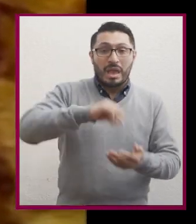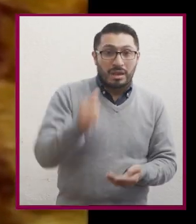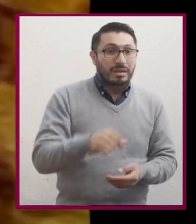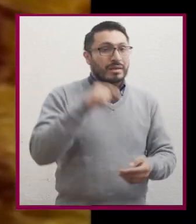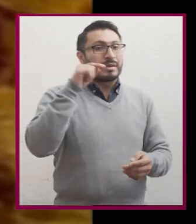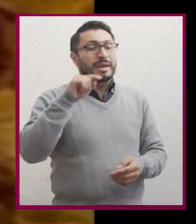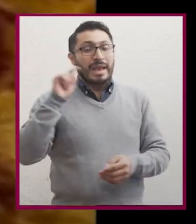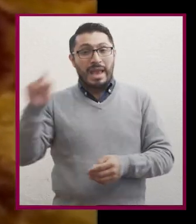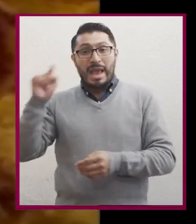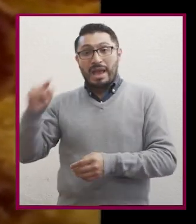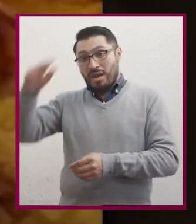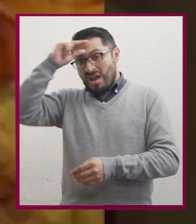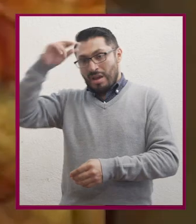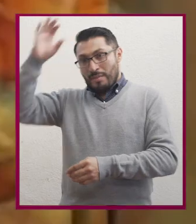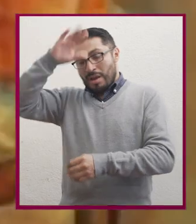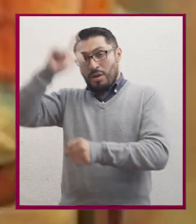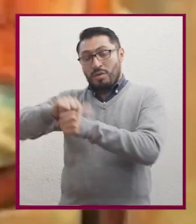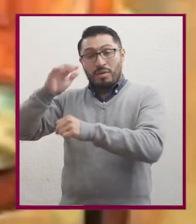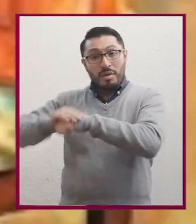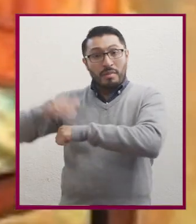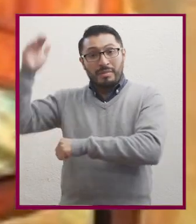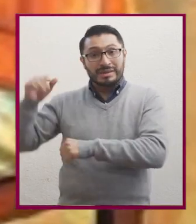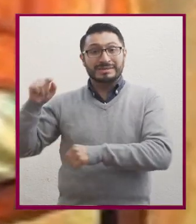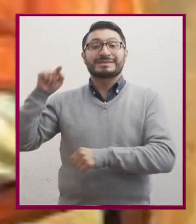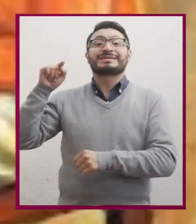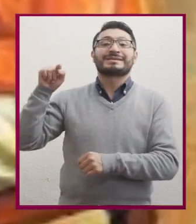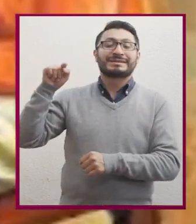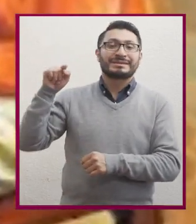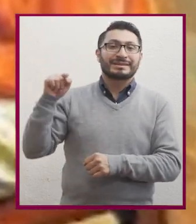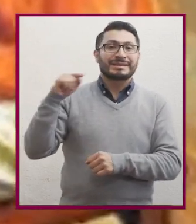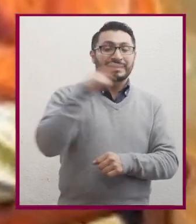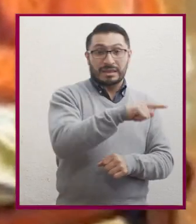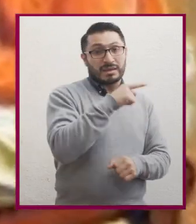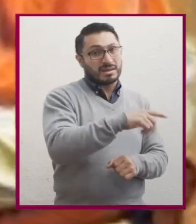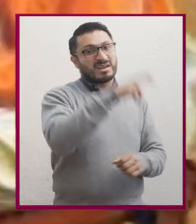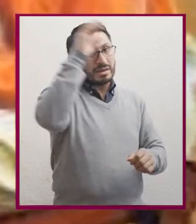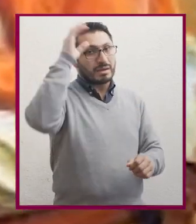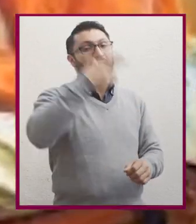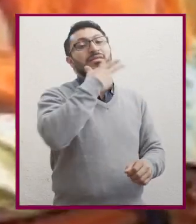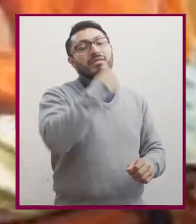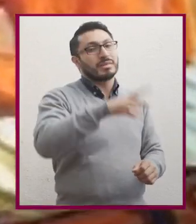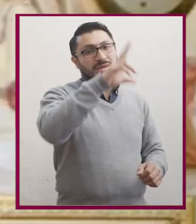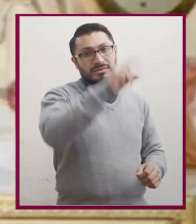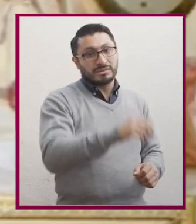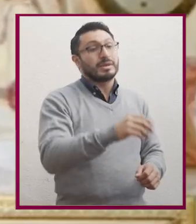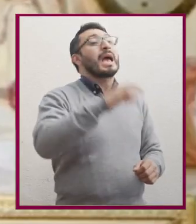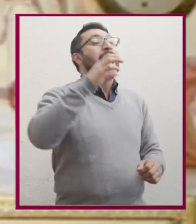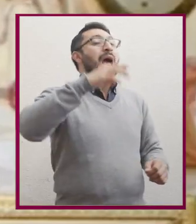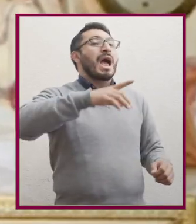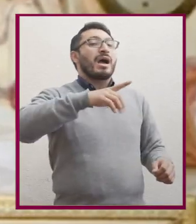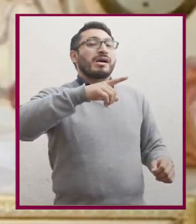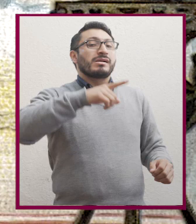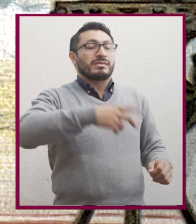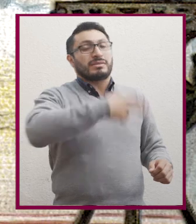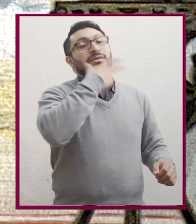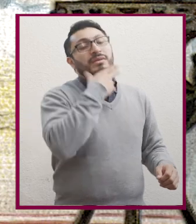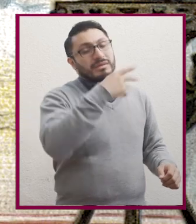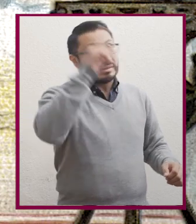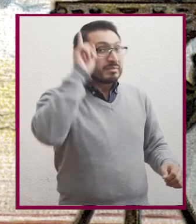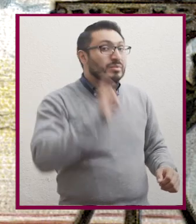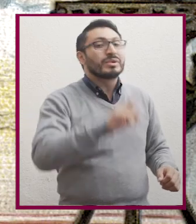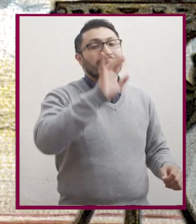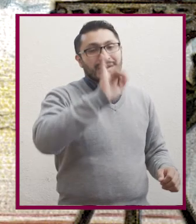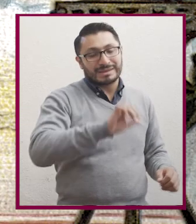más cultos que en Esparta, las espartanas sí tenían permitido recibir educación. En la antigua Roma, las